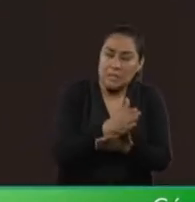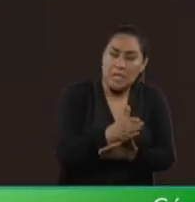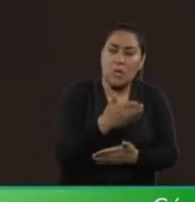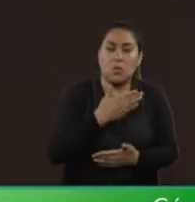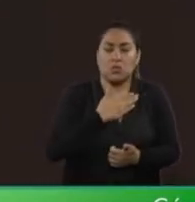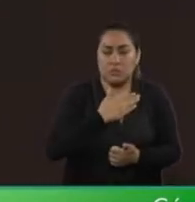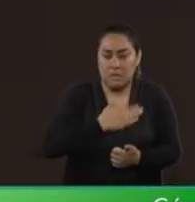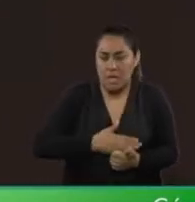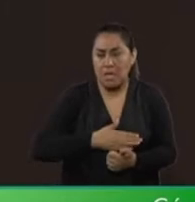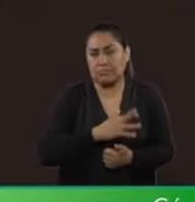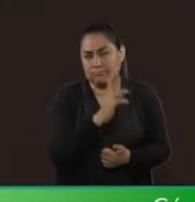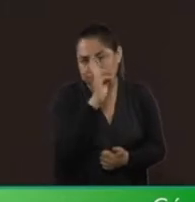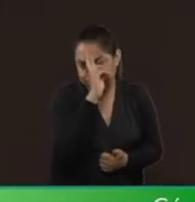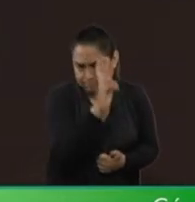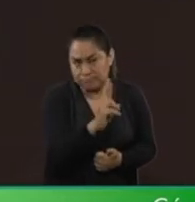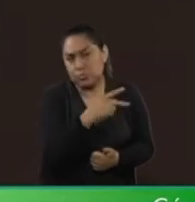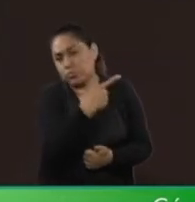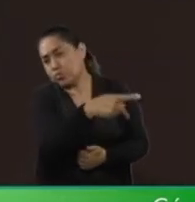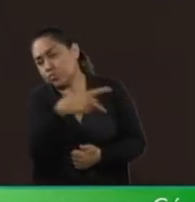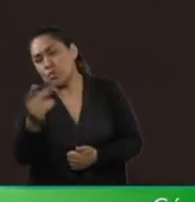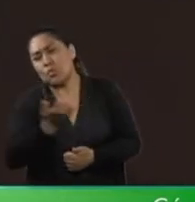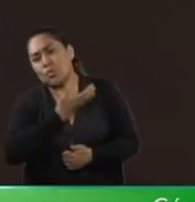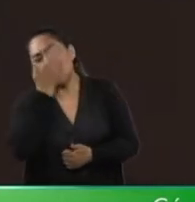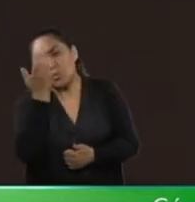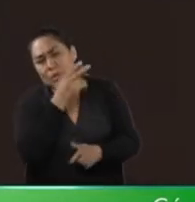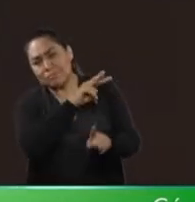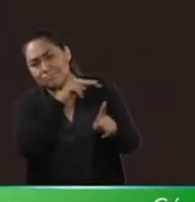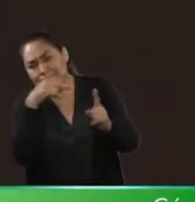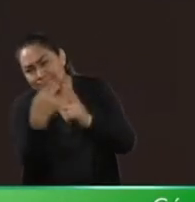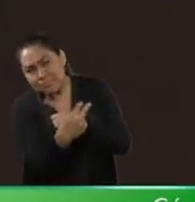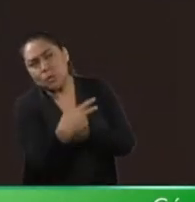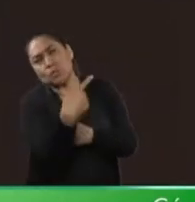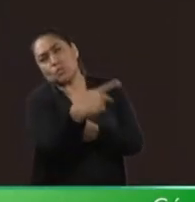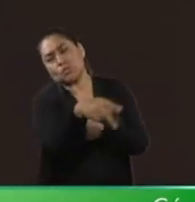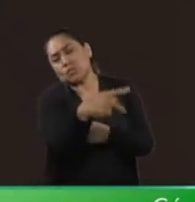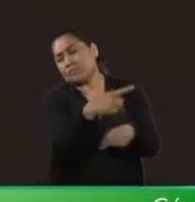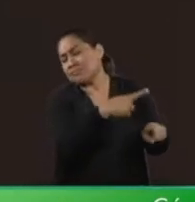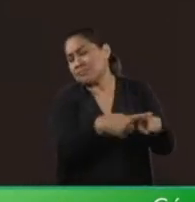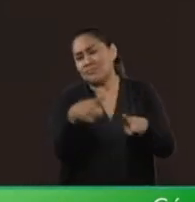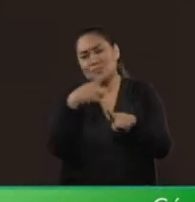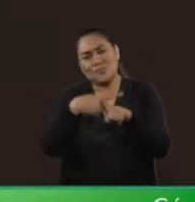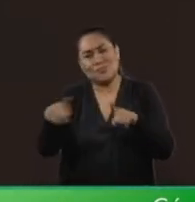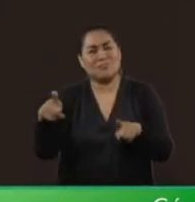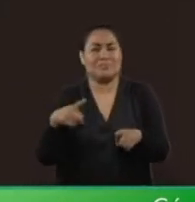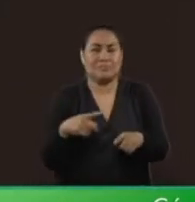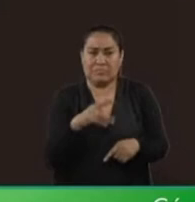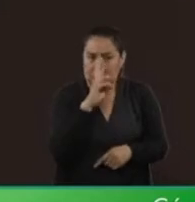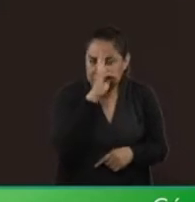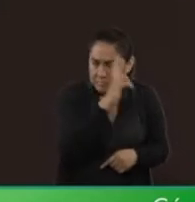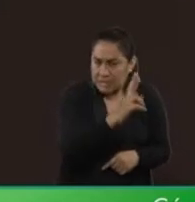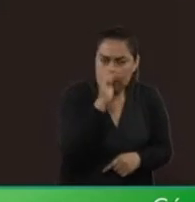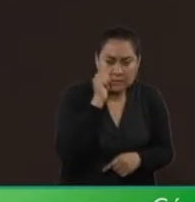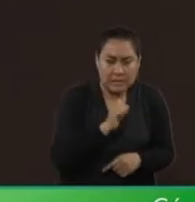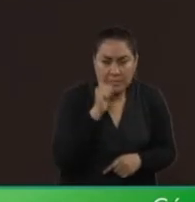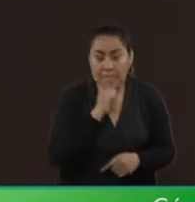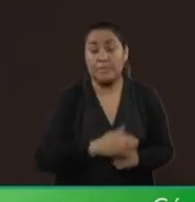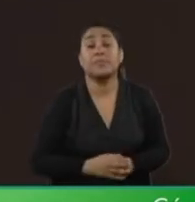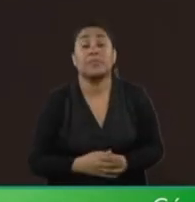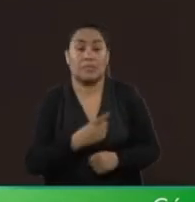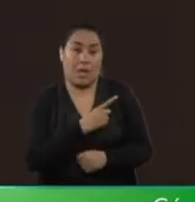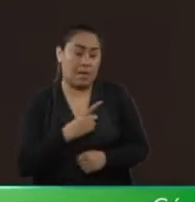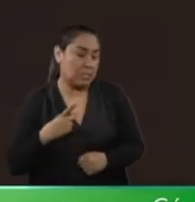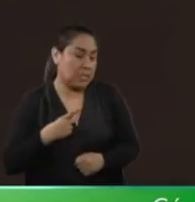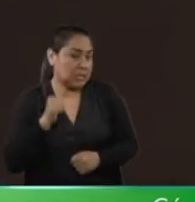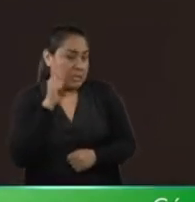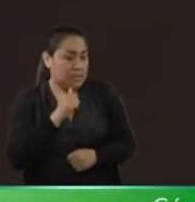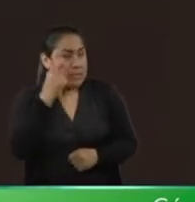pleno, respetar su cosmovisión, sus recursos naturales y su territorio. Debemos garantizar que se respete su derecho